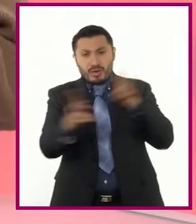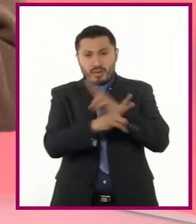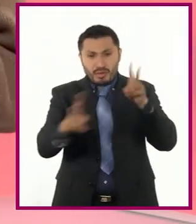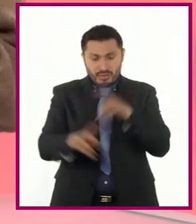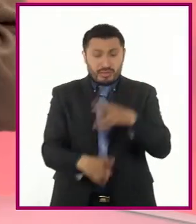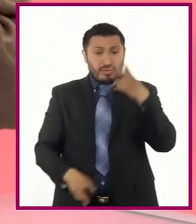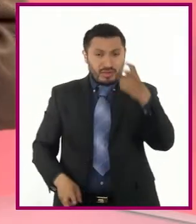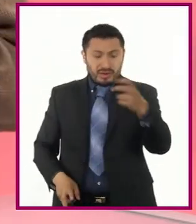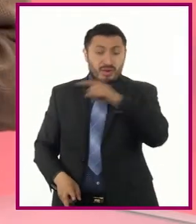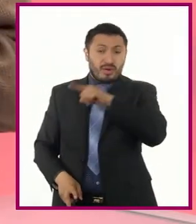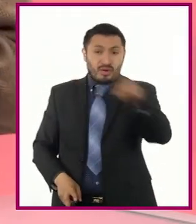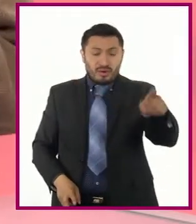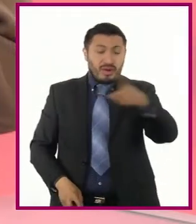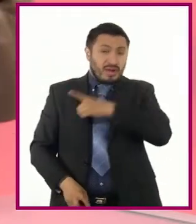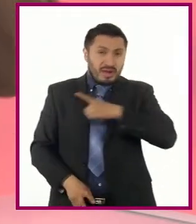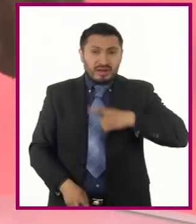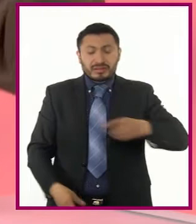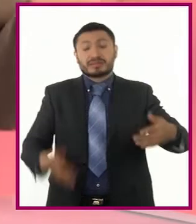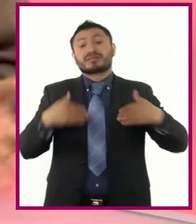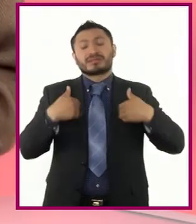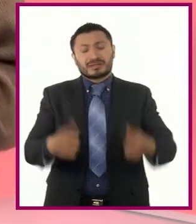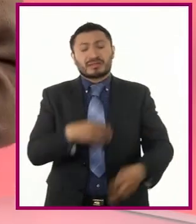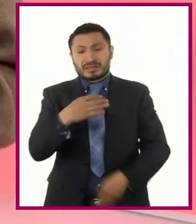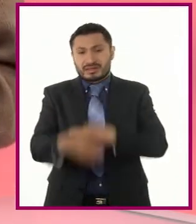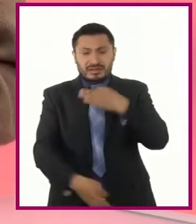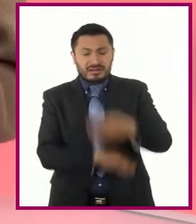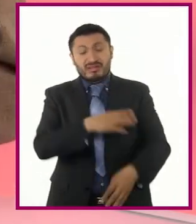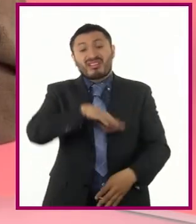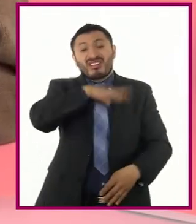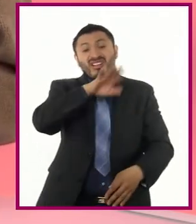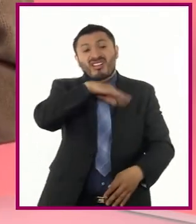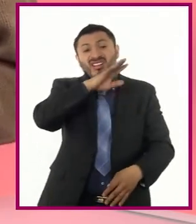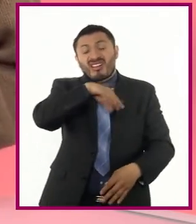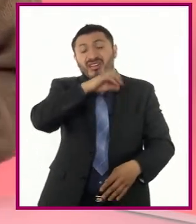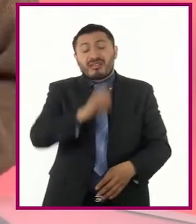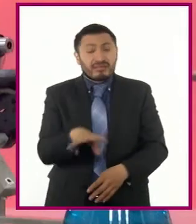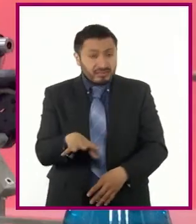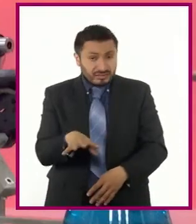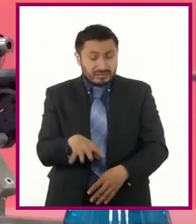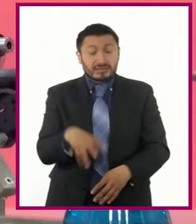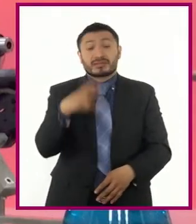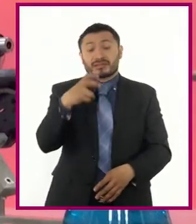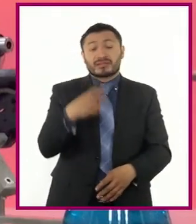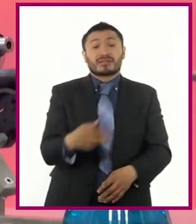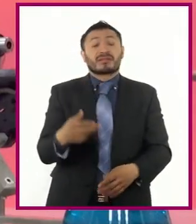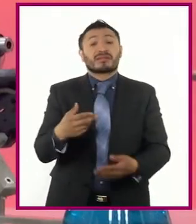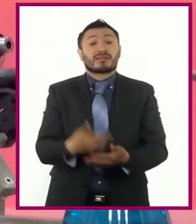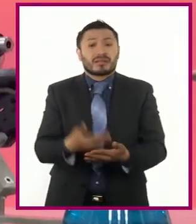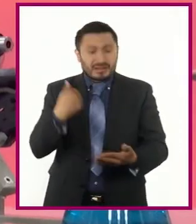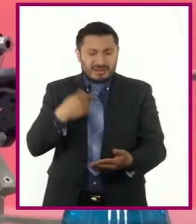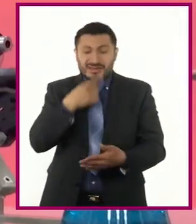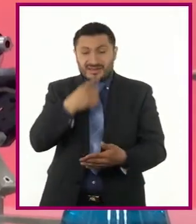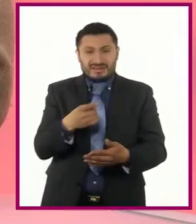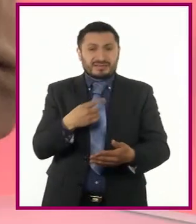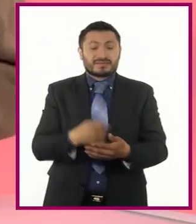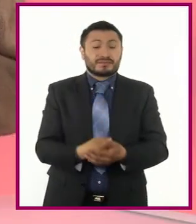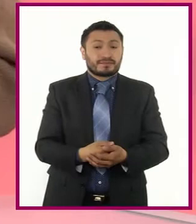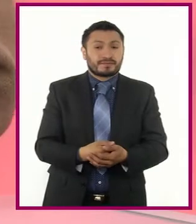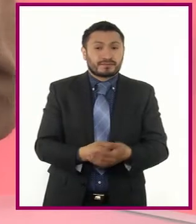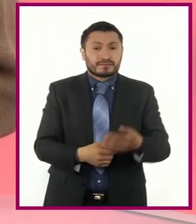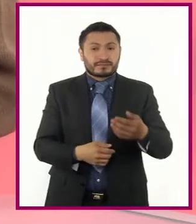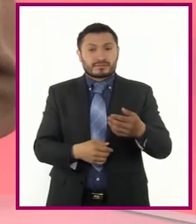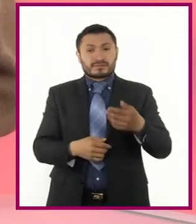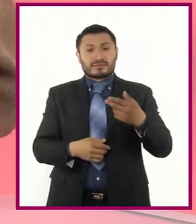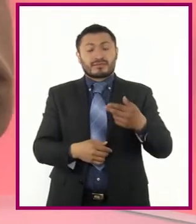modo, ustedes deben de comprender muy bien todo este tipo de contaminación. Entonces, los hidrocarburos, como hace rato les mencionaba, el caso palpable